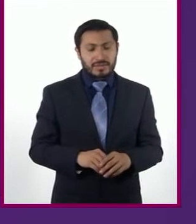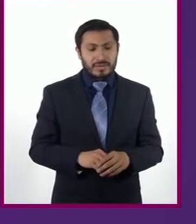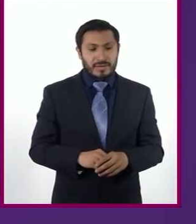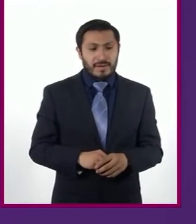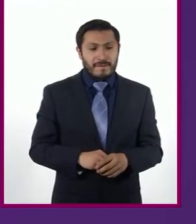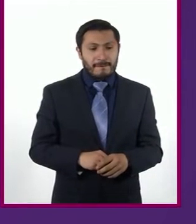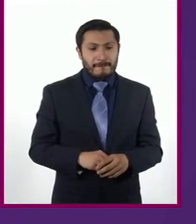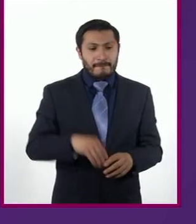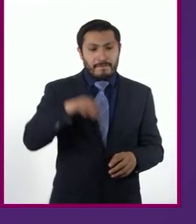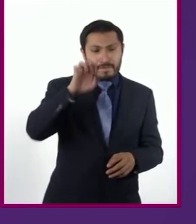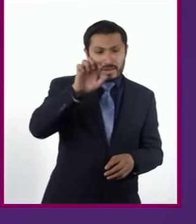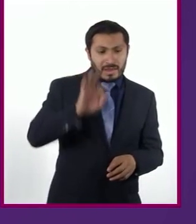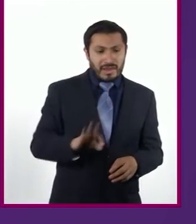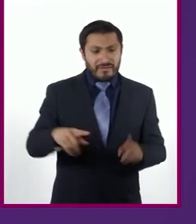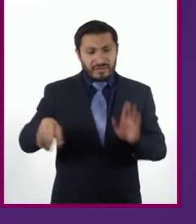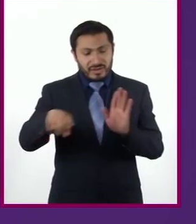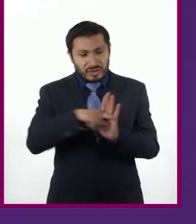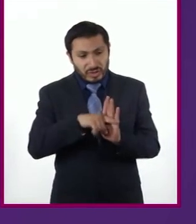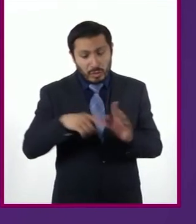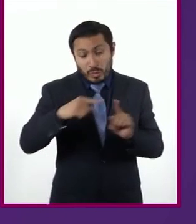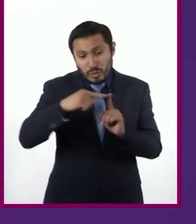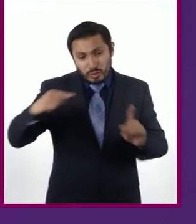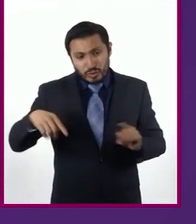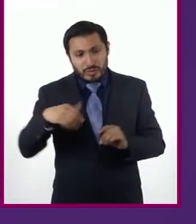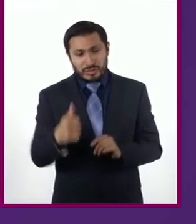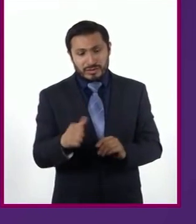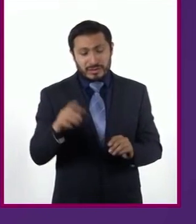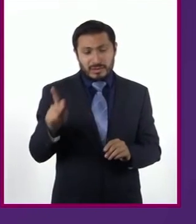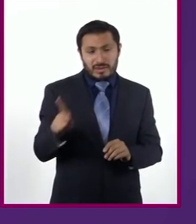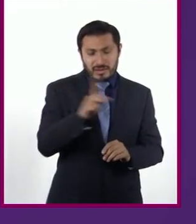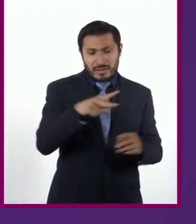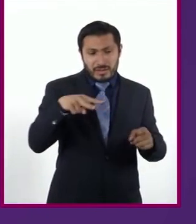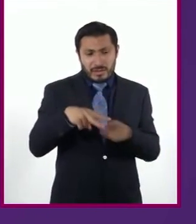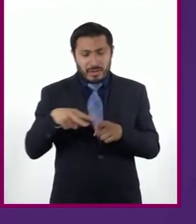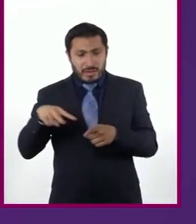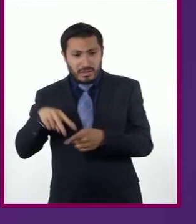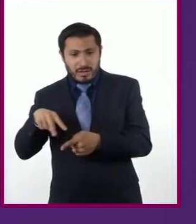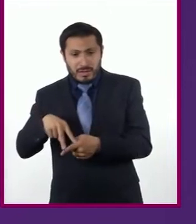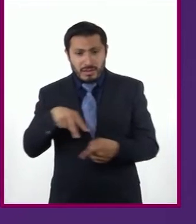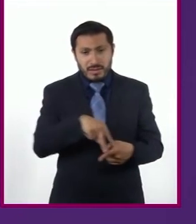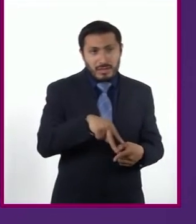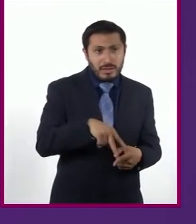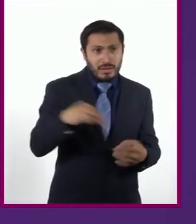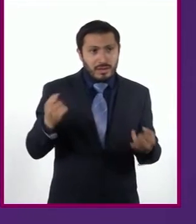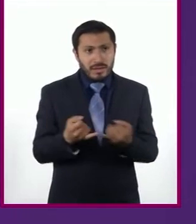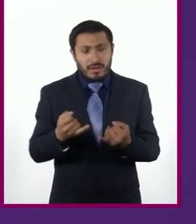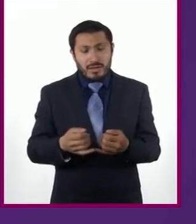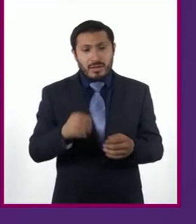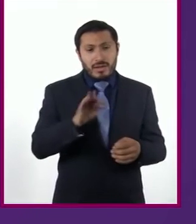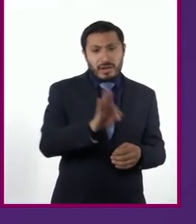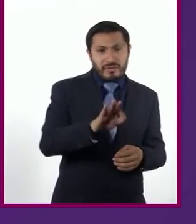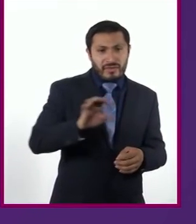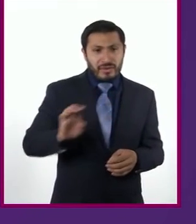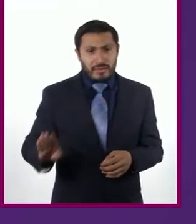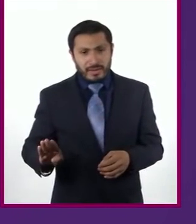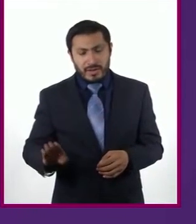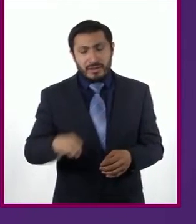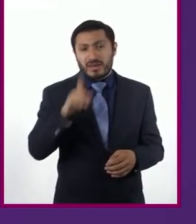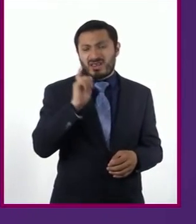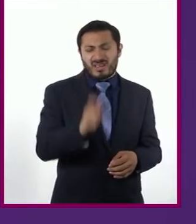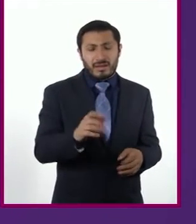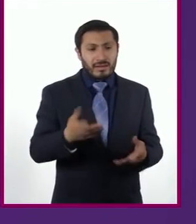sobre 6, que por la semejanza de triángulos debe ser igual al segmento FB, que su medida